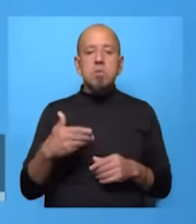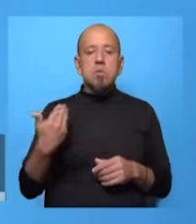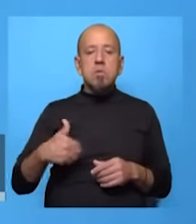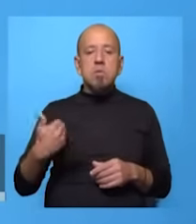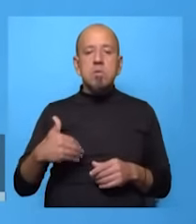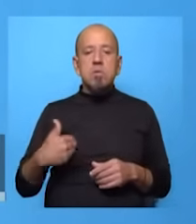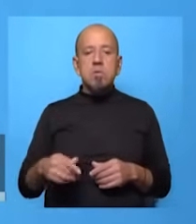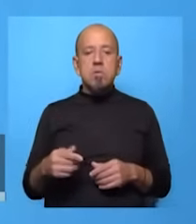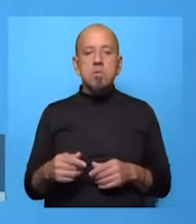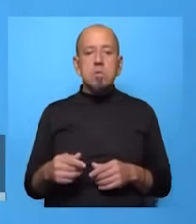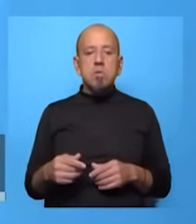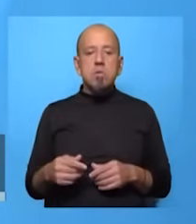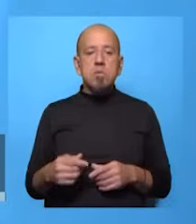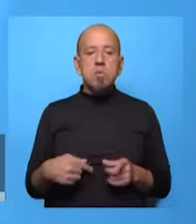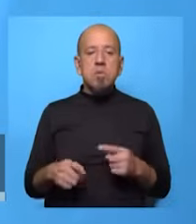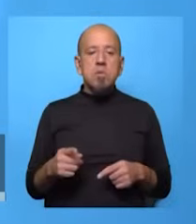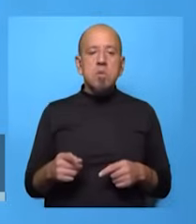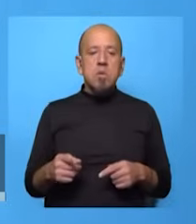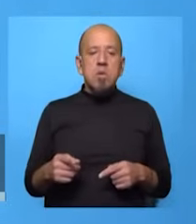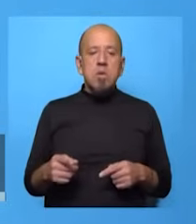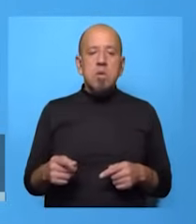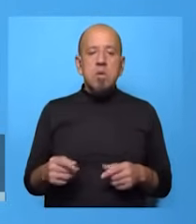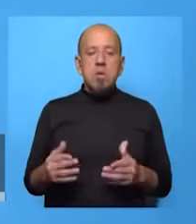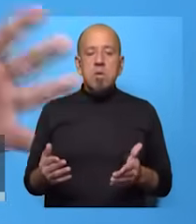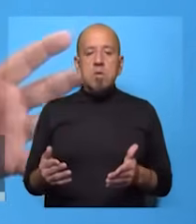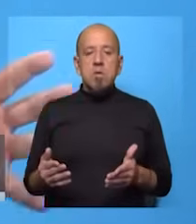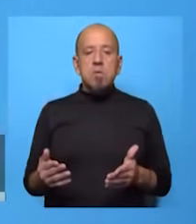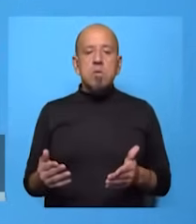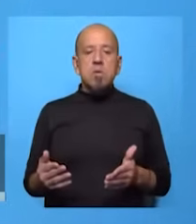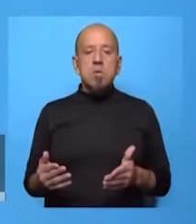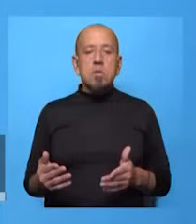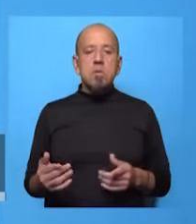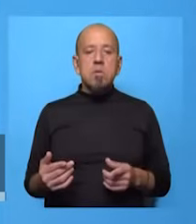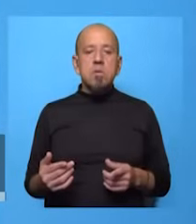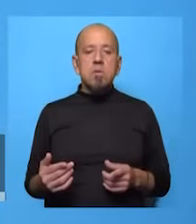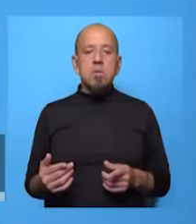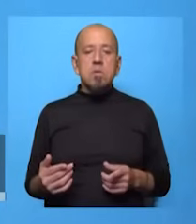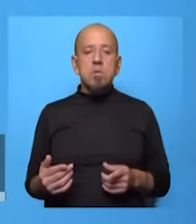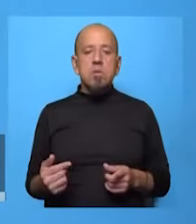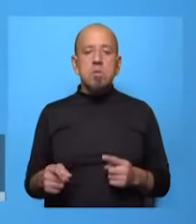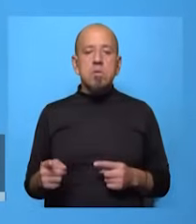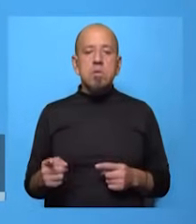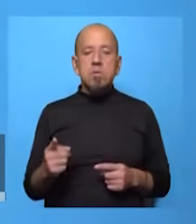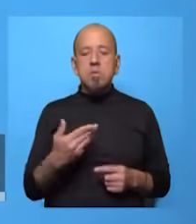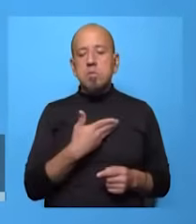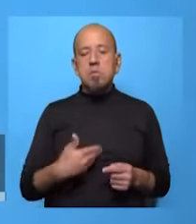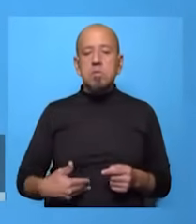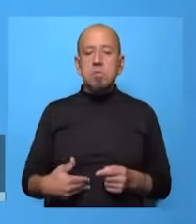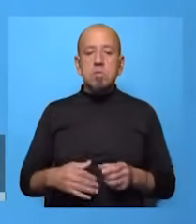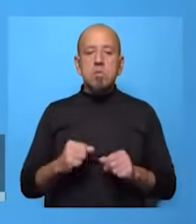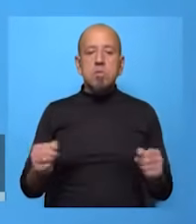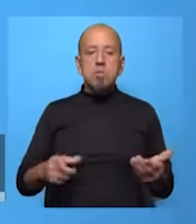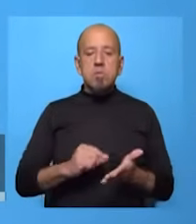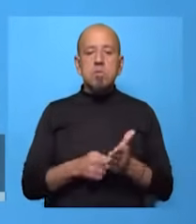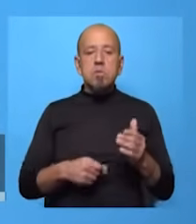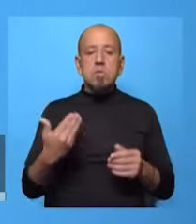que eso viene precedido de cosas que se hicieron antes no el gobierno poco más que son no pasó nada pero un acierto del gobierno es haber logrado firmar